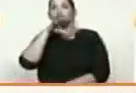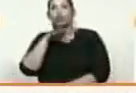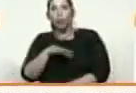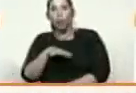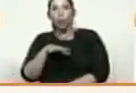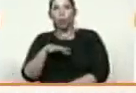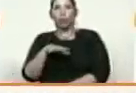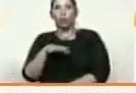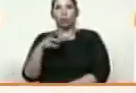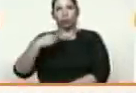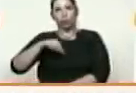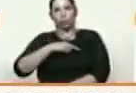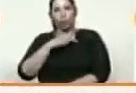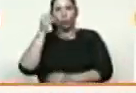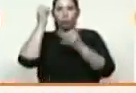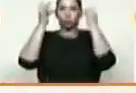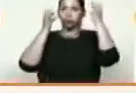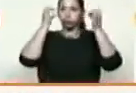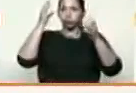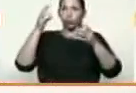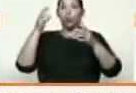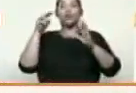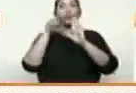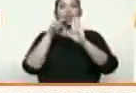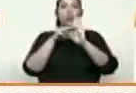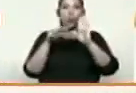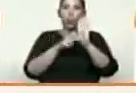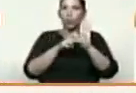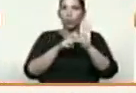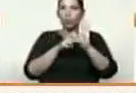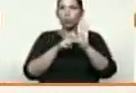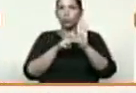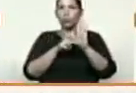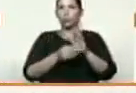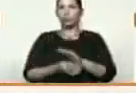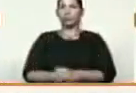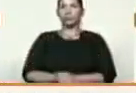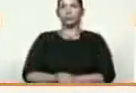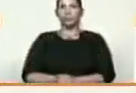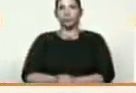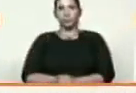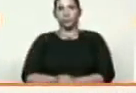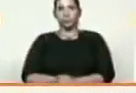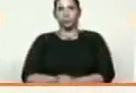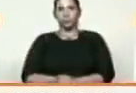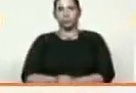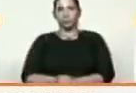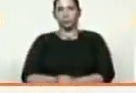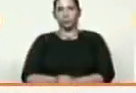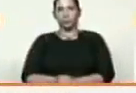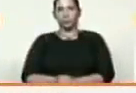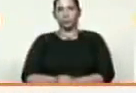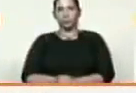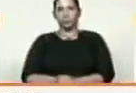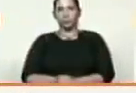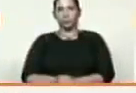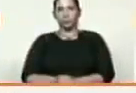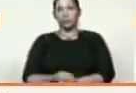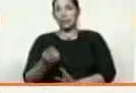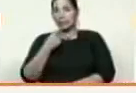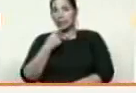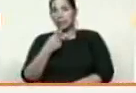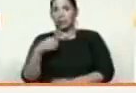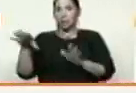mitad aquella norma que, por cierto, quien la trae es Gonzalo Barrios, que la había copiado